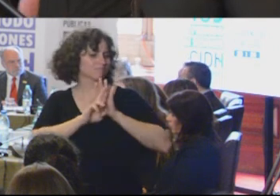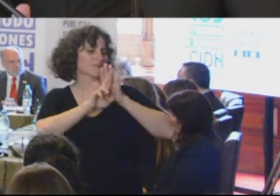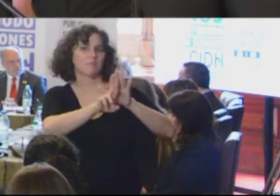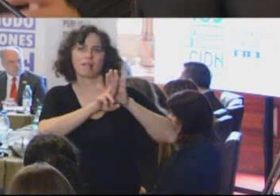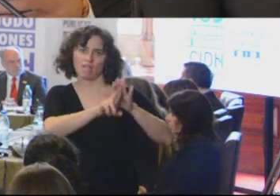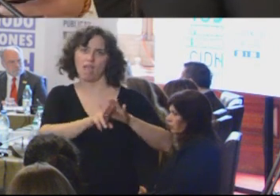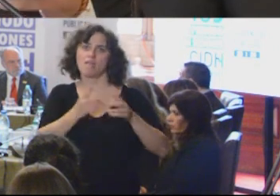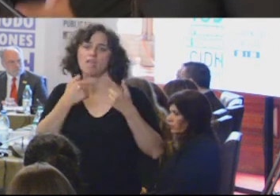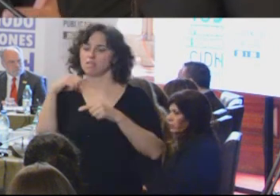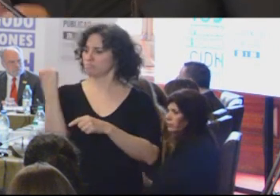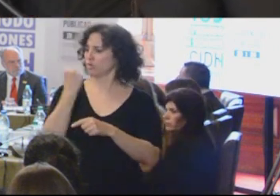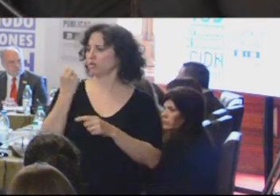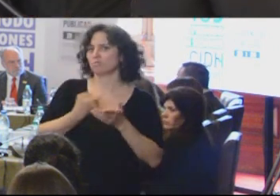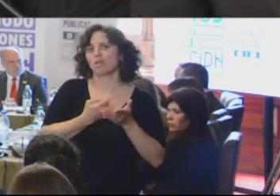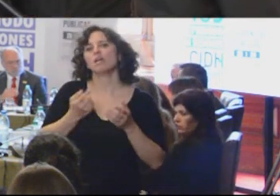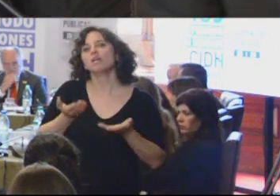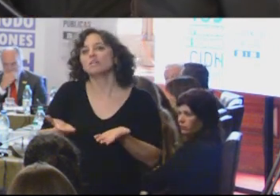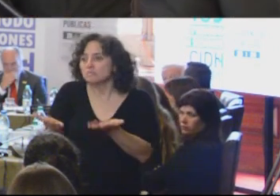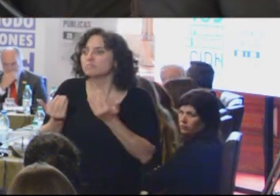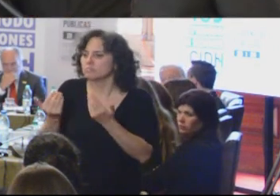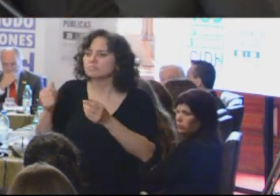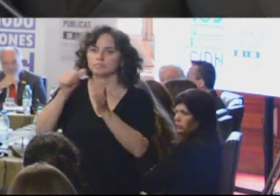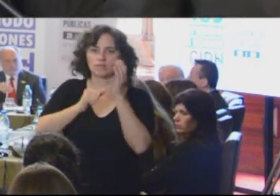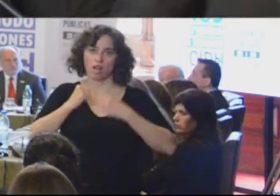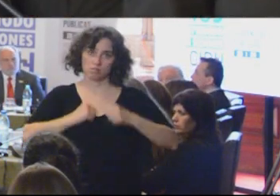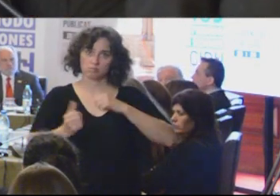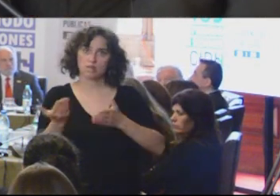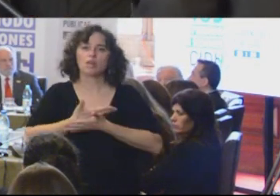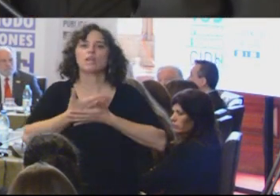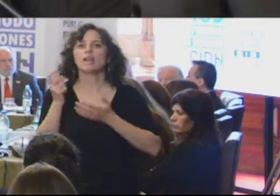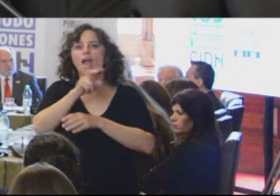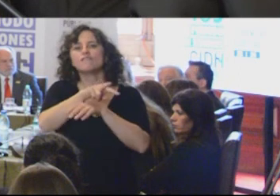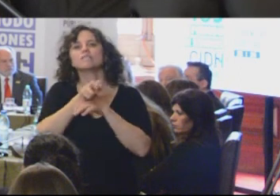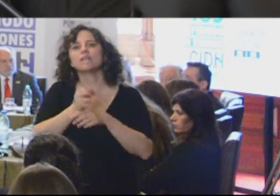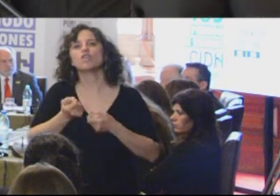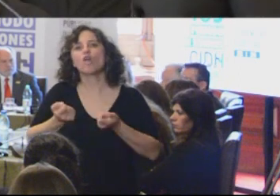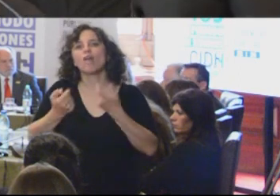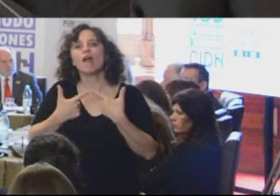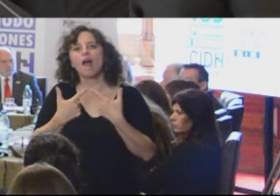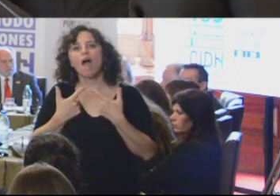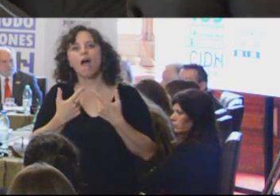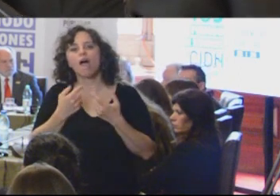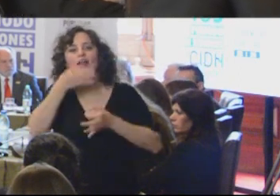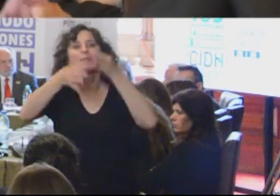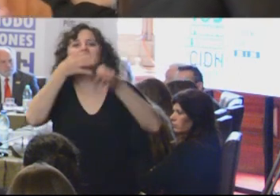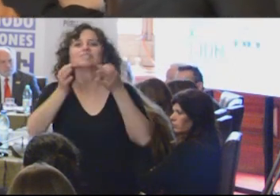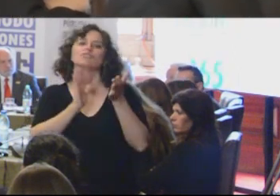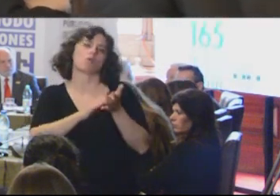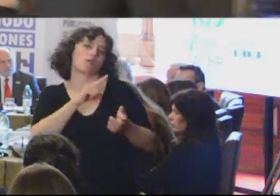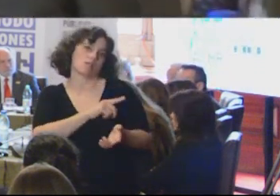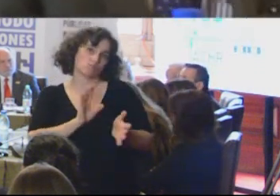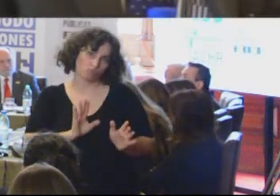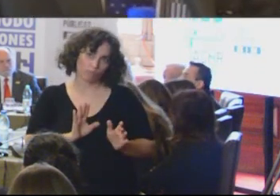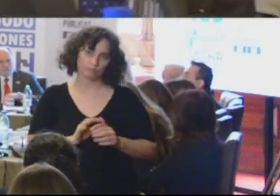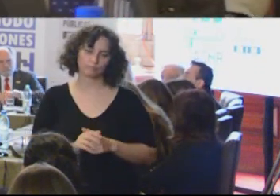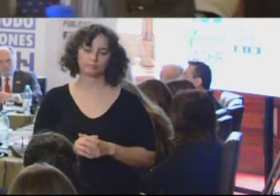mejorarla se intensificará en esa materia la fiscalía nos dará una ilustración sobre el particular señor embajador